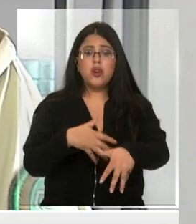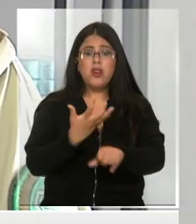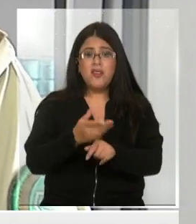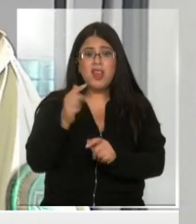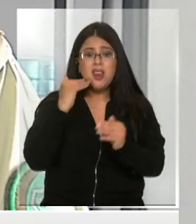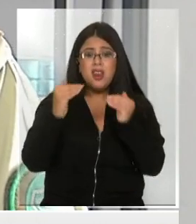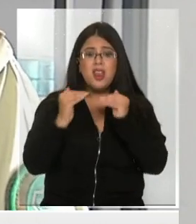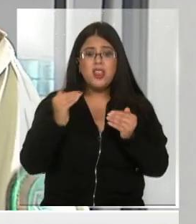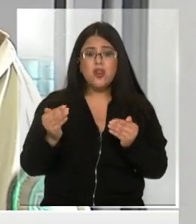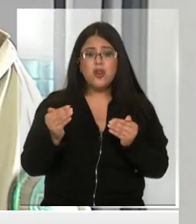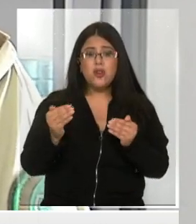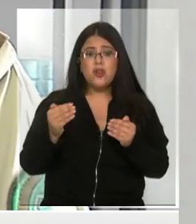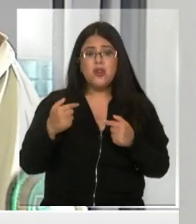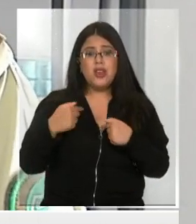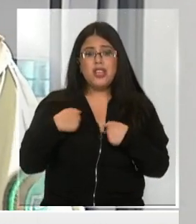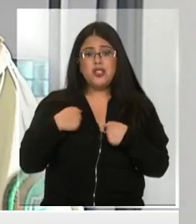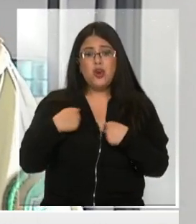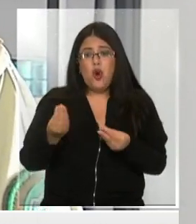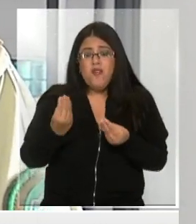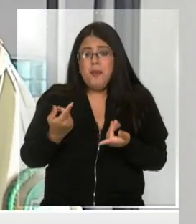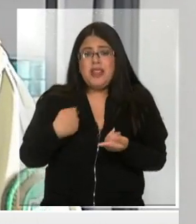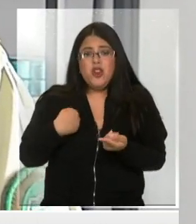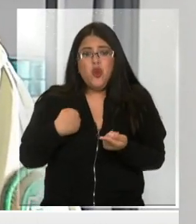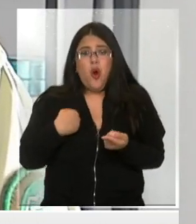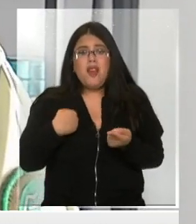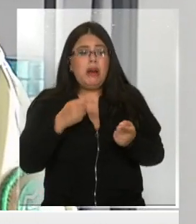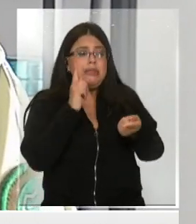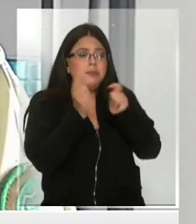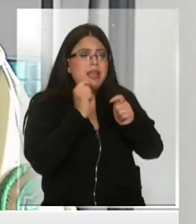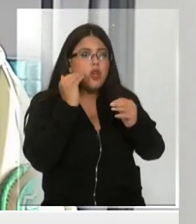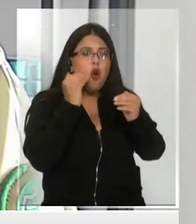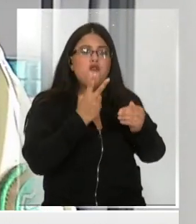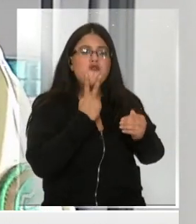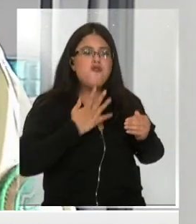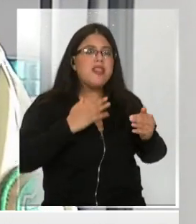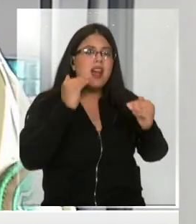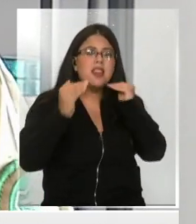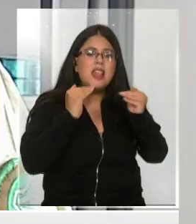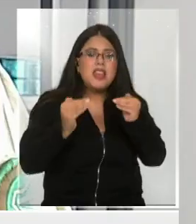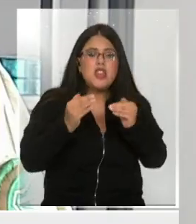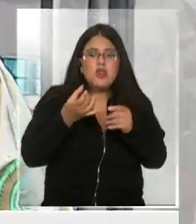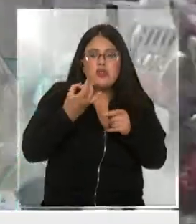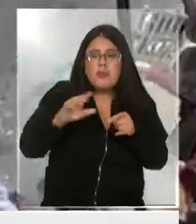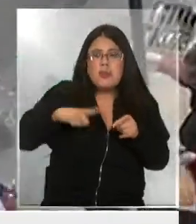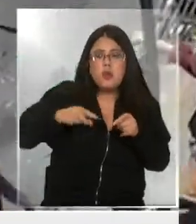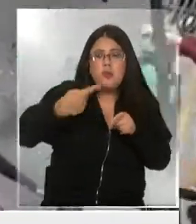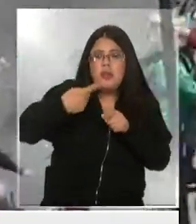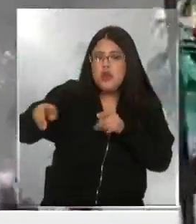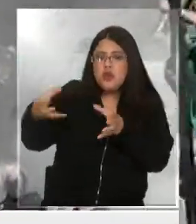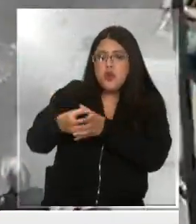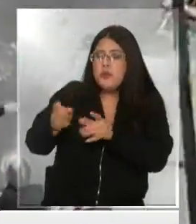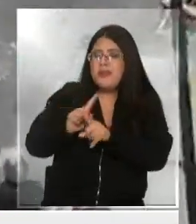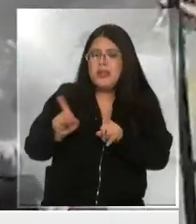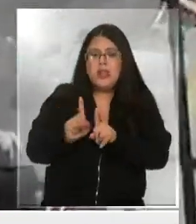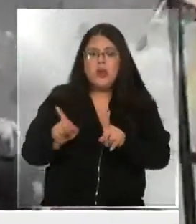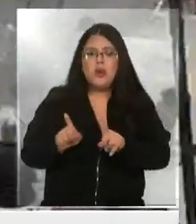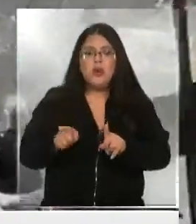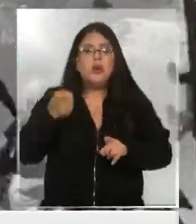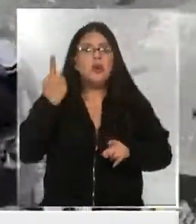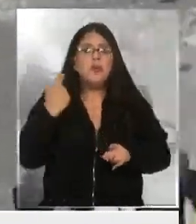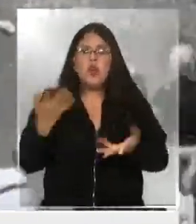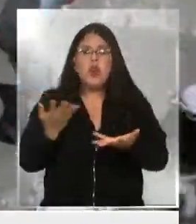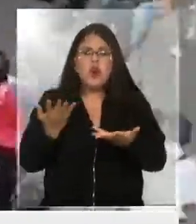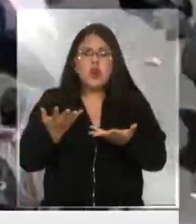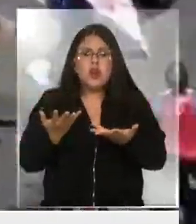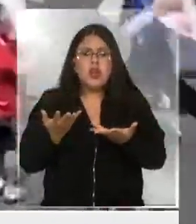niños. Y yo no iba a exponer la vida de un niño por lo que estaban haciendo los demás. Pero pudo la cabo, para defenderse,